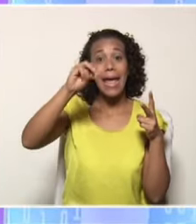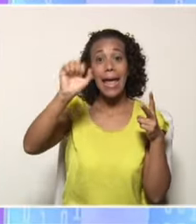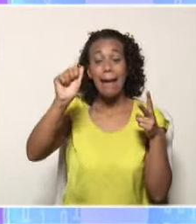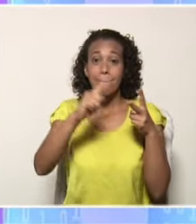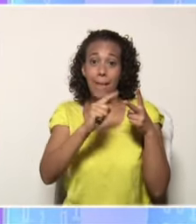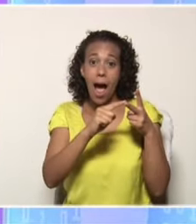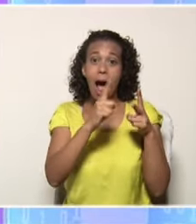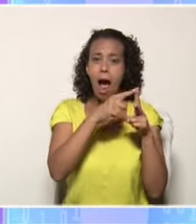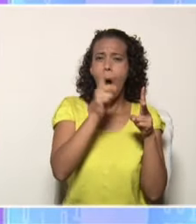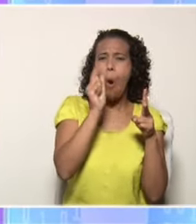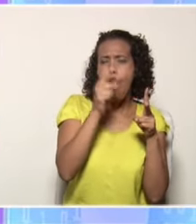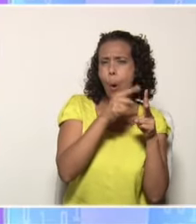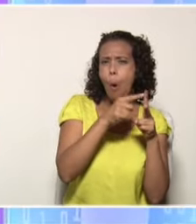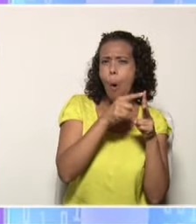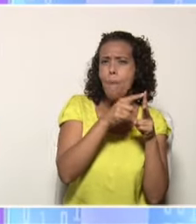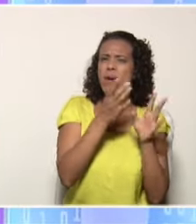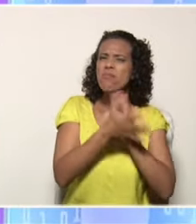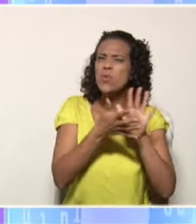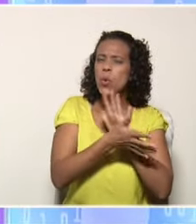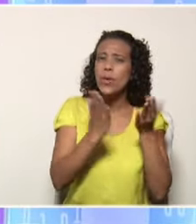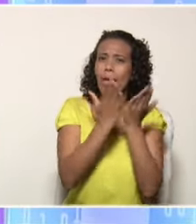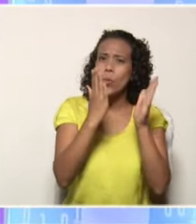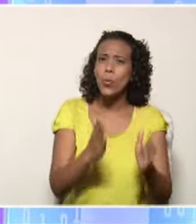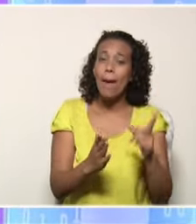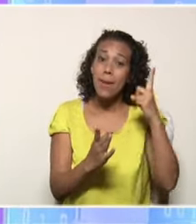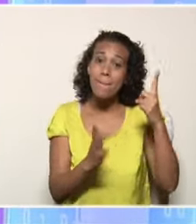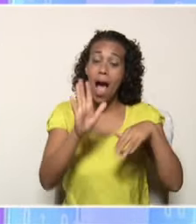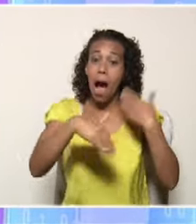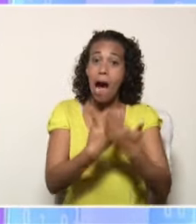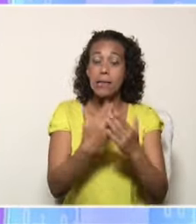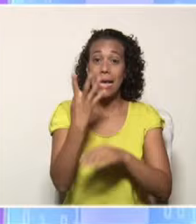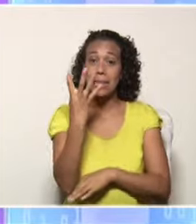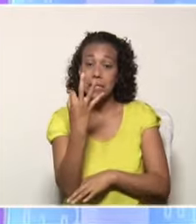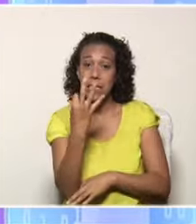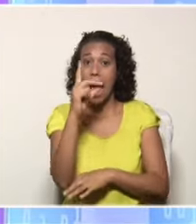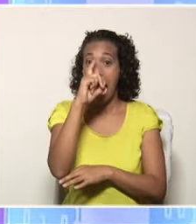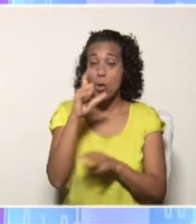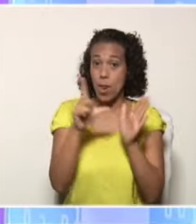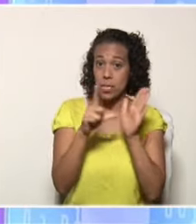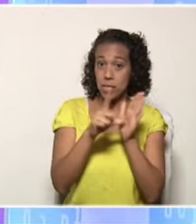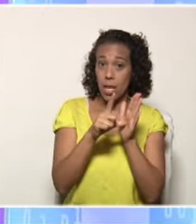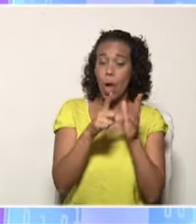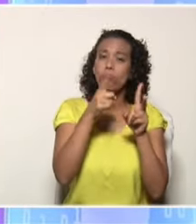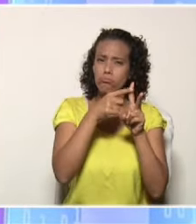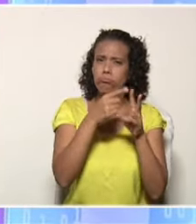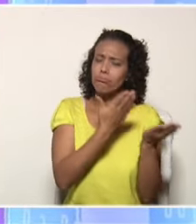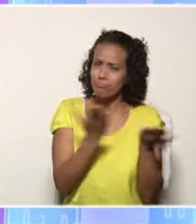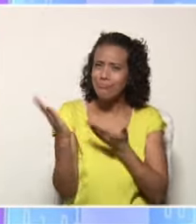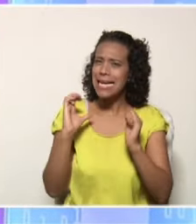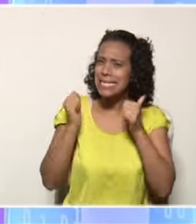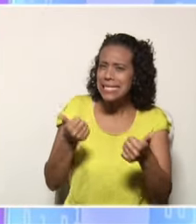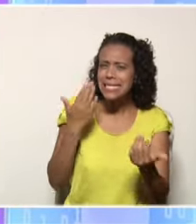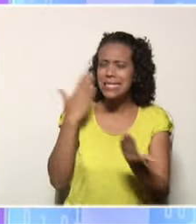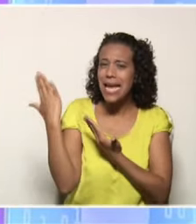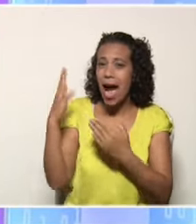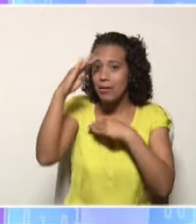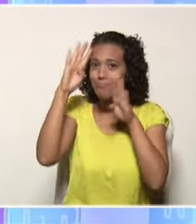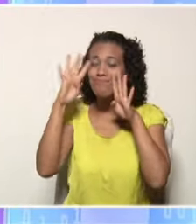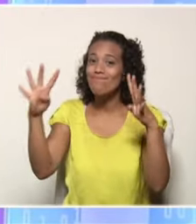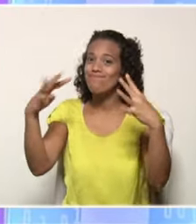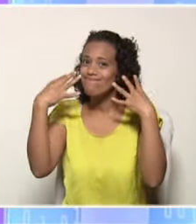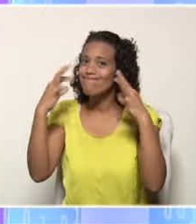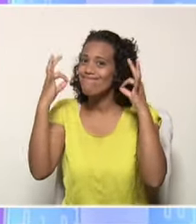En el caso de Carlos Oropesa vamos a atender a los estudiantes desde primero hasta tercer año. Por eso vamos a recibirlo de inmediato y quiero que todos allá en